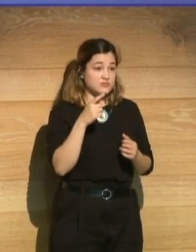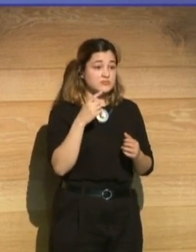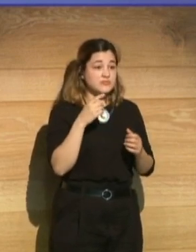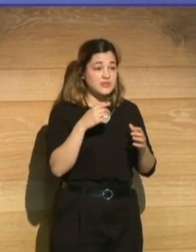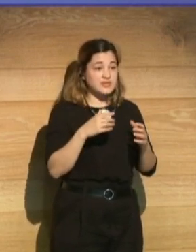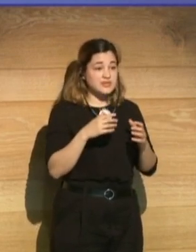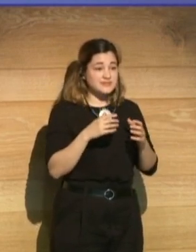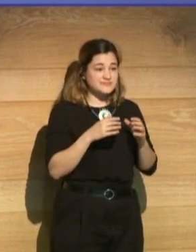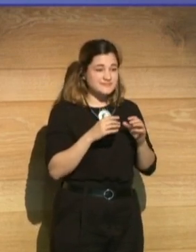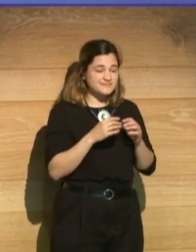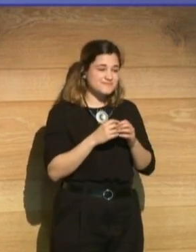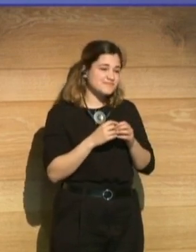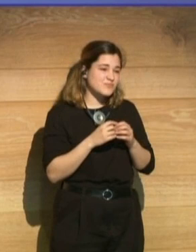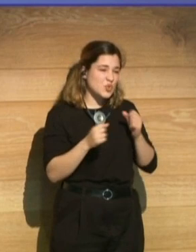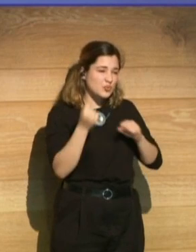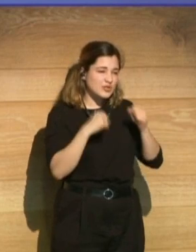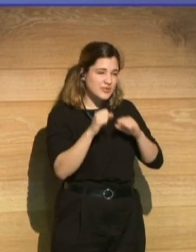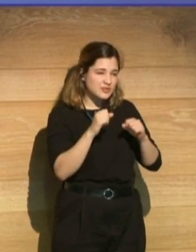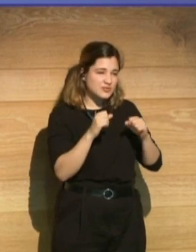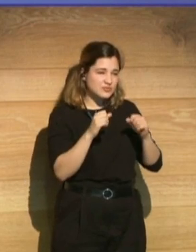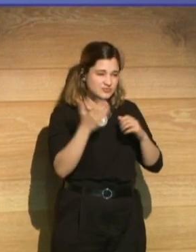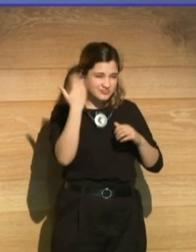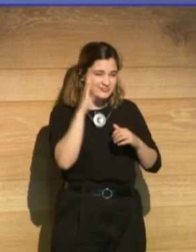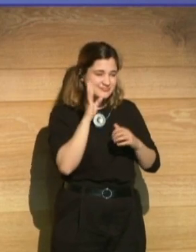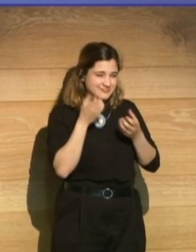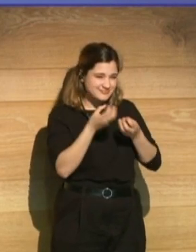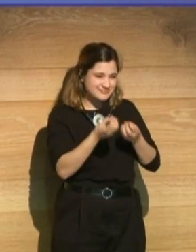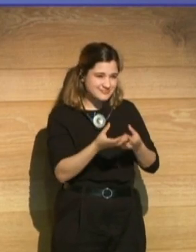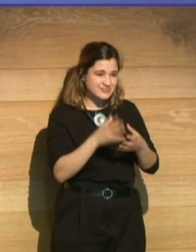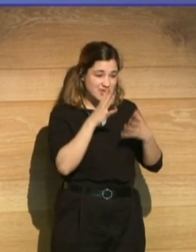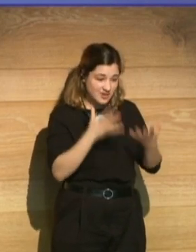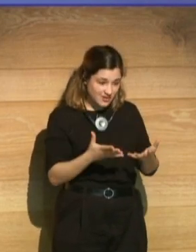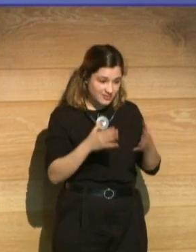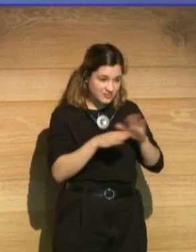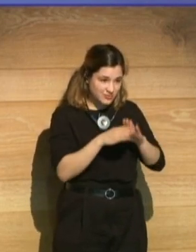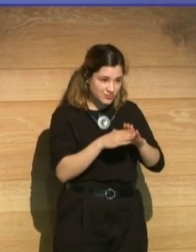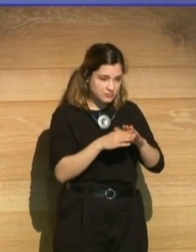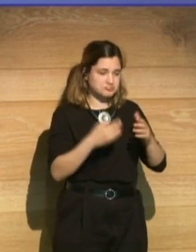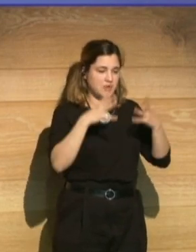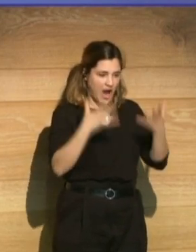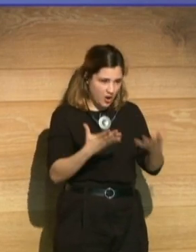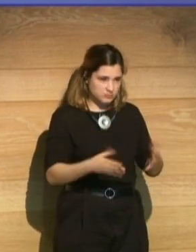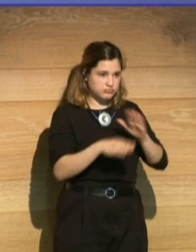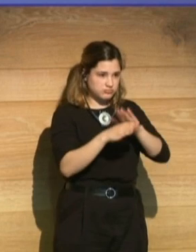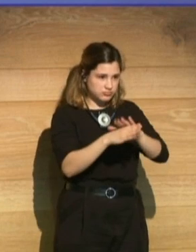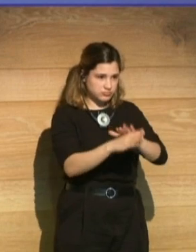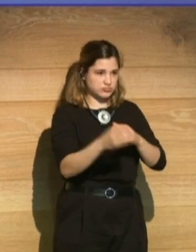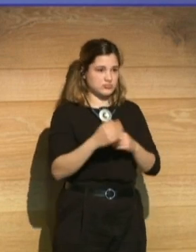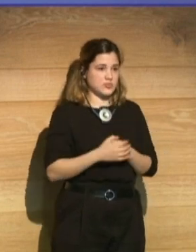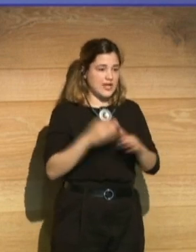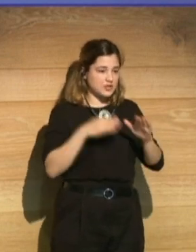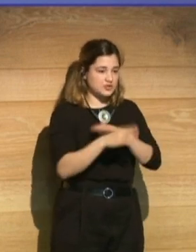aquellas tendencias de las que hablábamos y que ahora se han traducido, como ya hemos descrito cómo se traducen ahora, se mantienen también, ¿no? Esa introducción de la